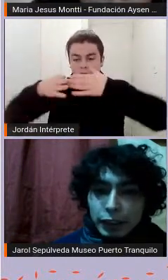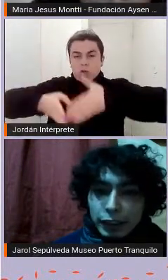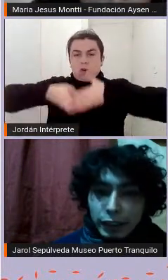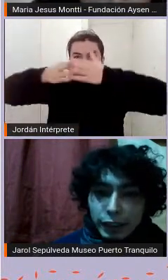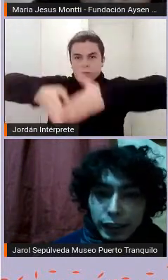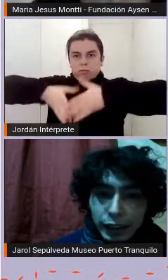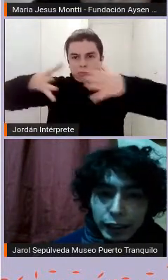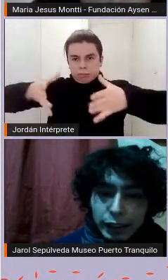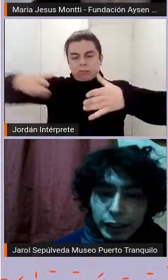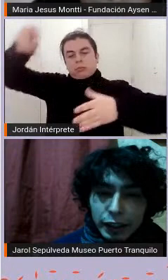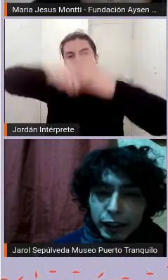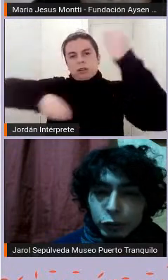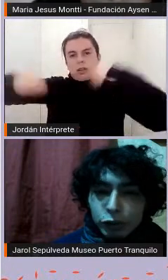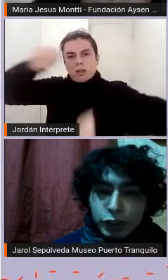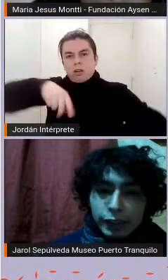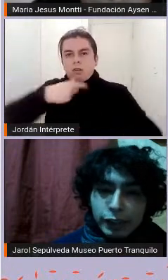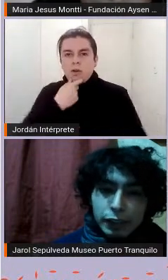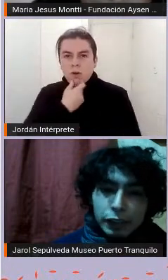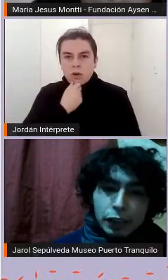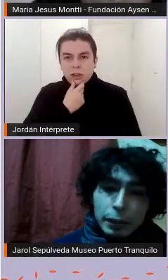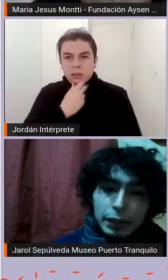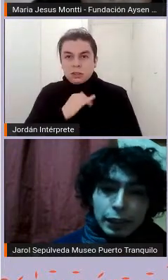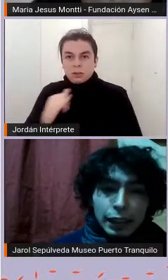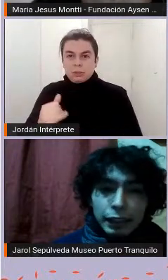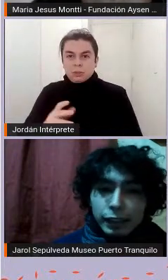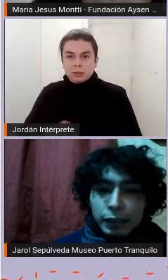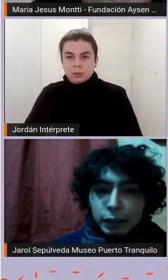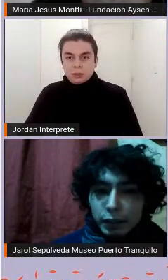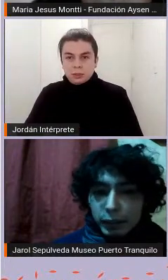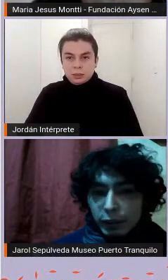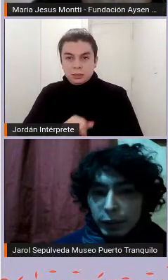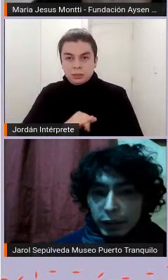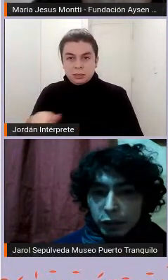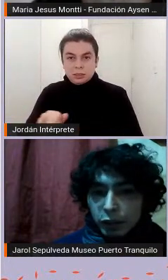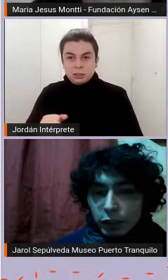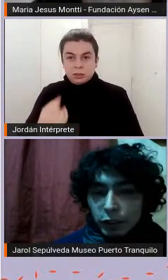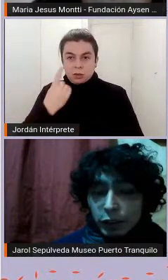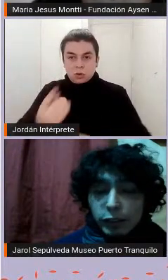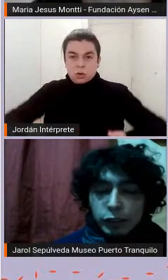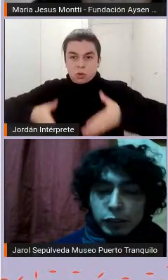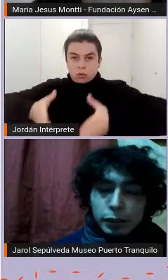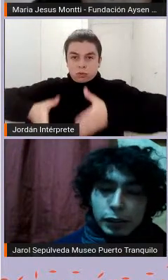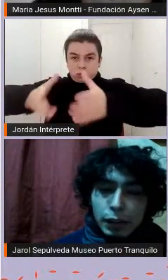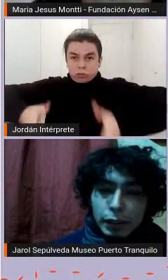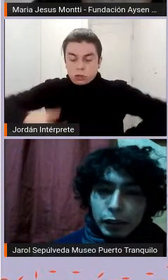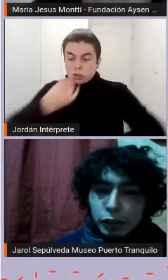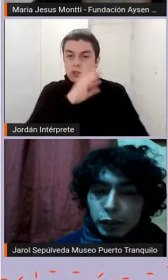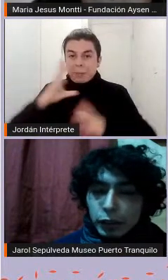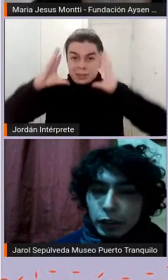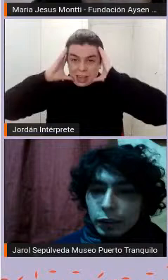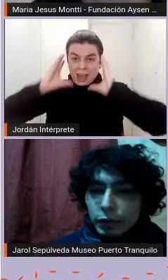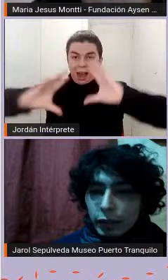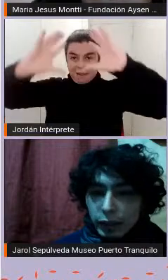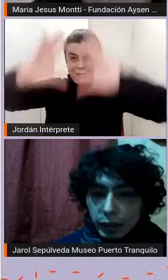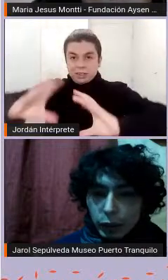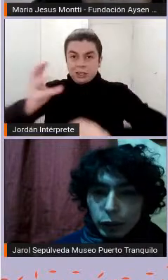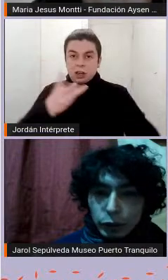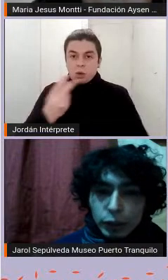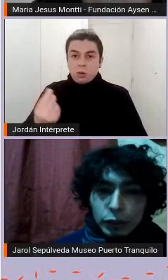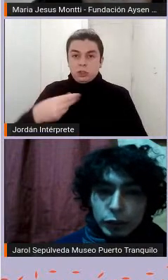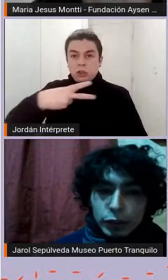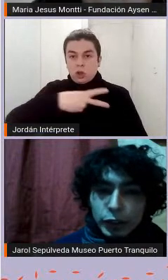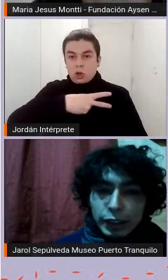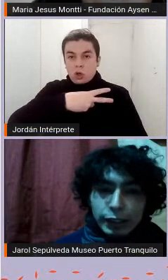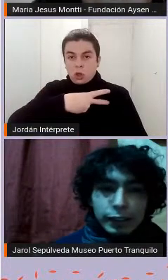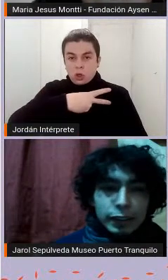final donde ya en un Zodiac se lleva solamente la cabeza, que pesa más de 200 kilos. En ese entonces pesaba más de 200 kilos. Nos